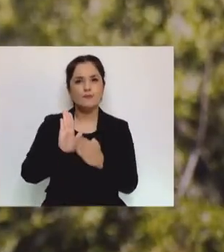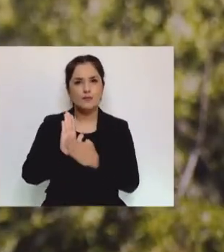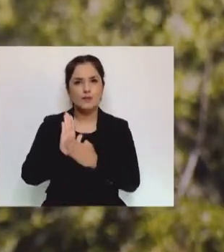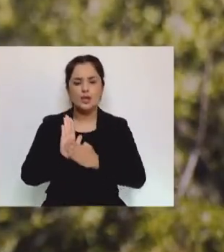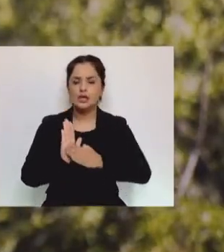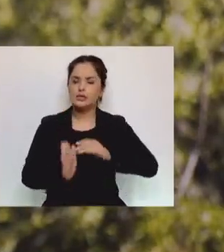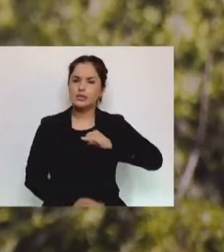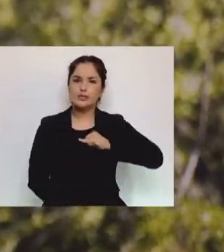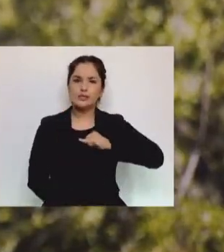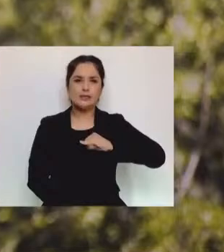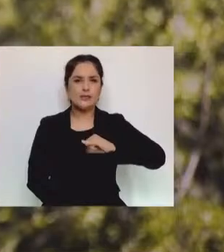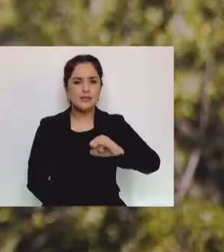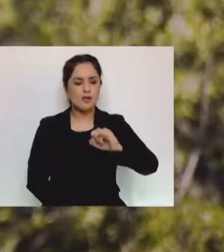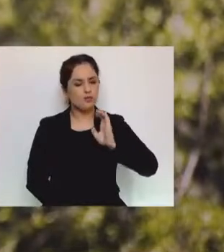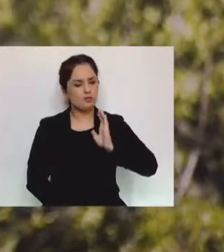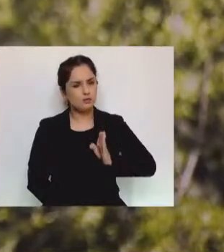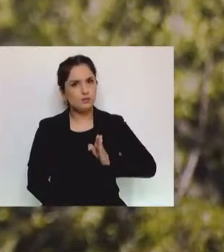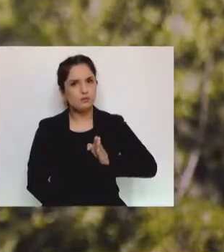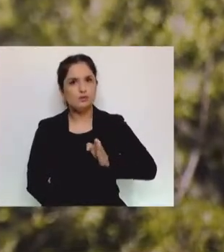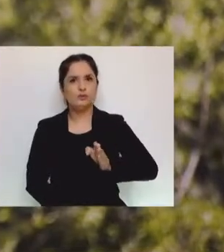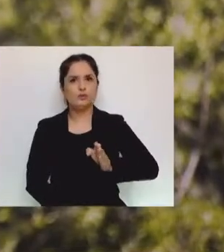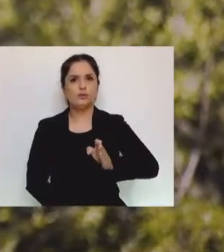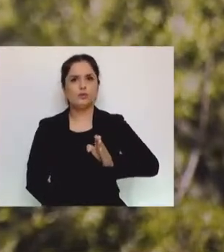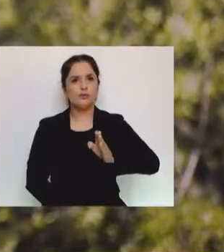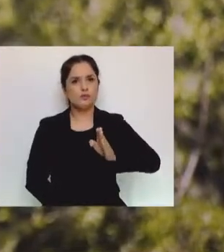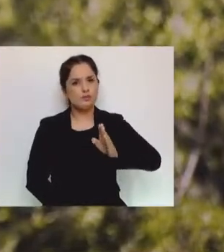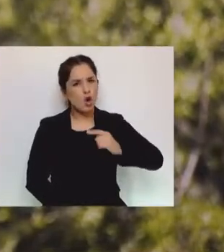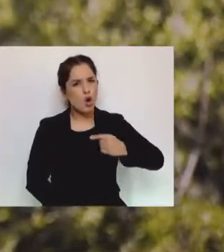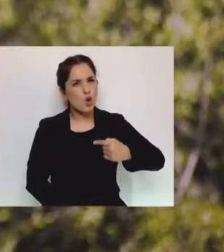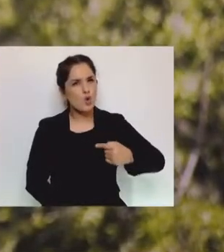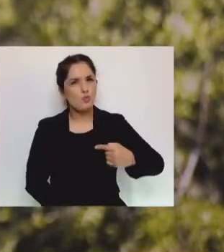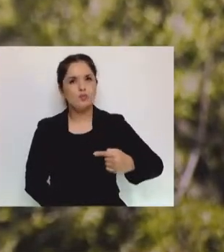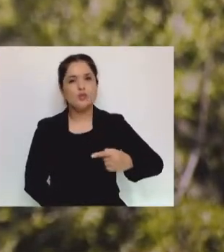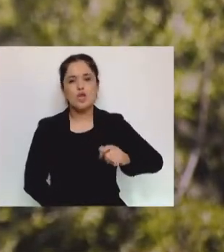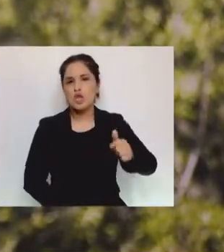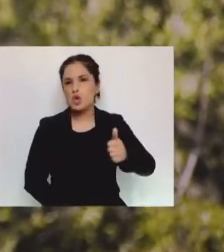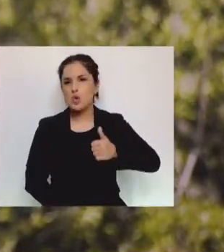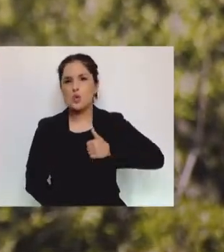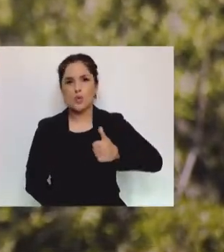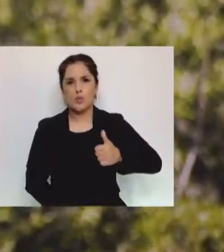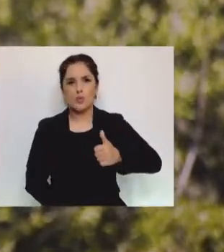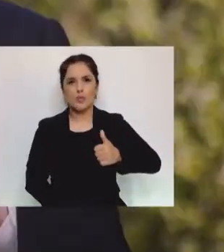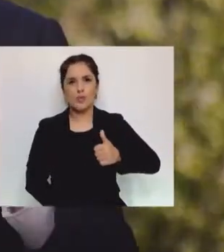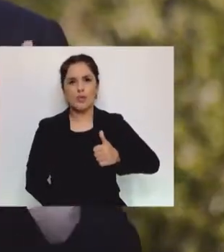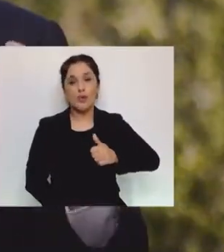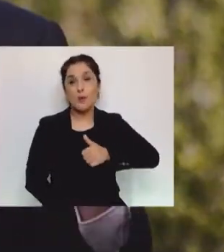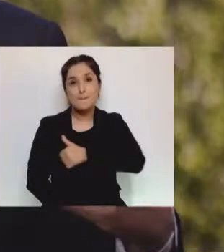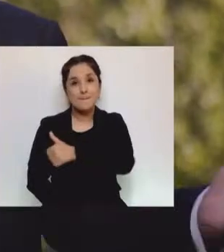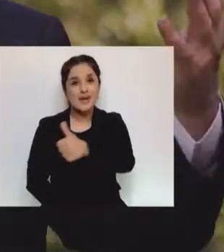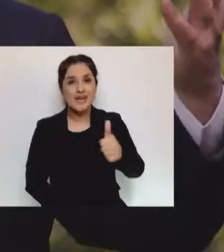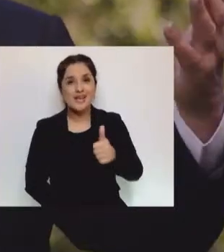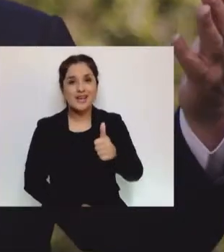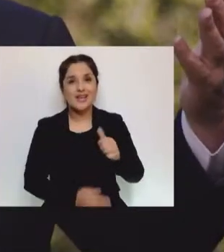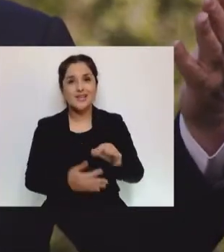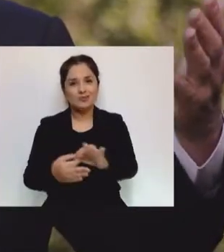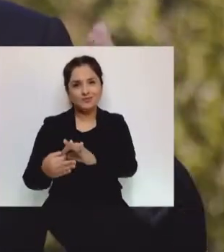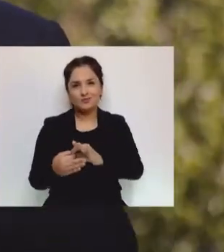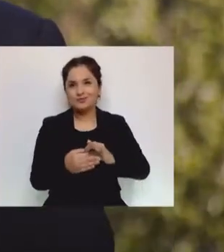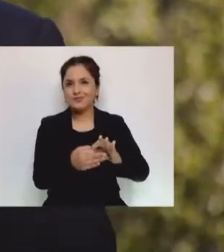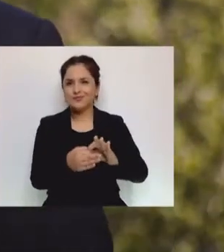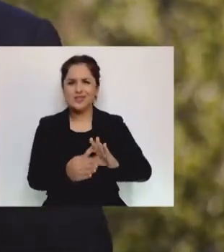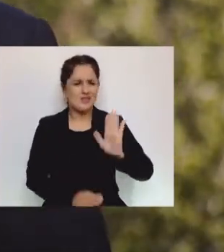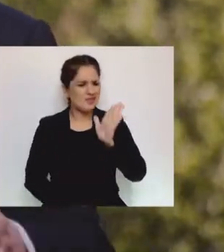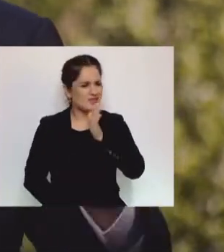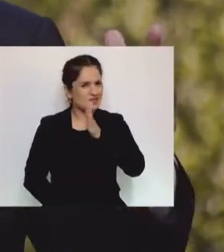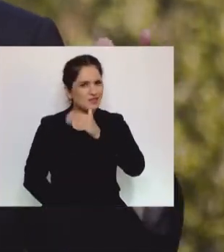hecho que sigo siempre constante perseverante y cumplió para que todas juntas